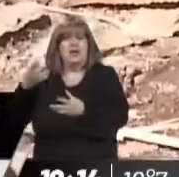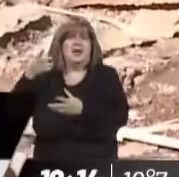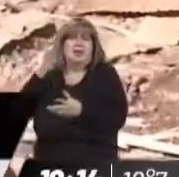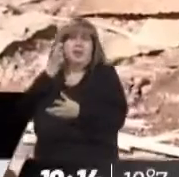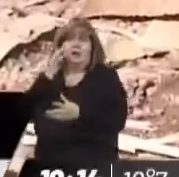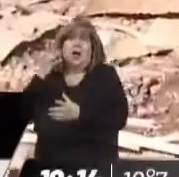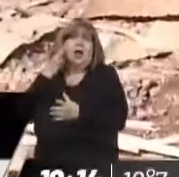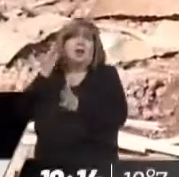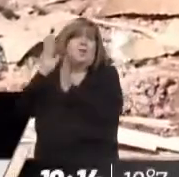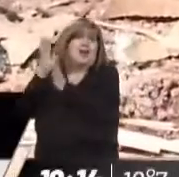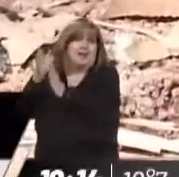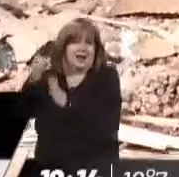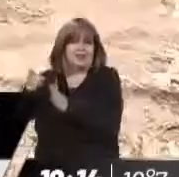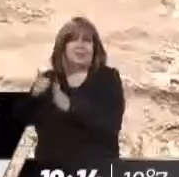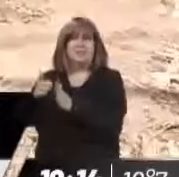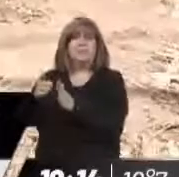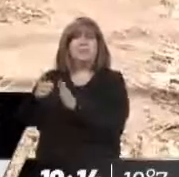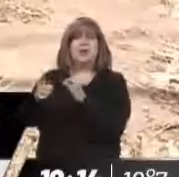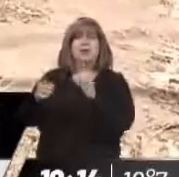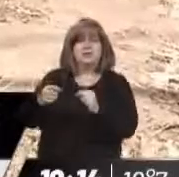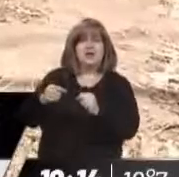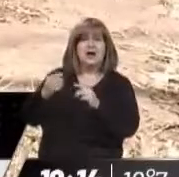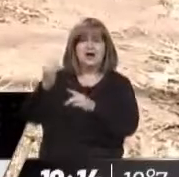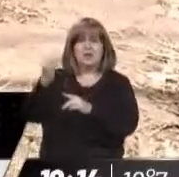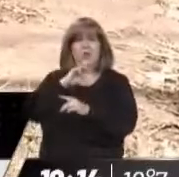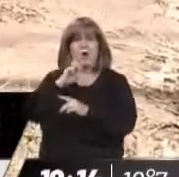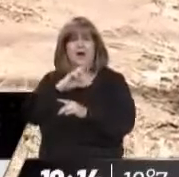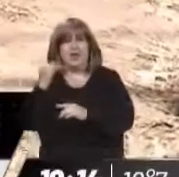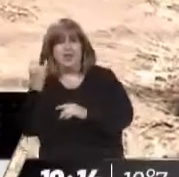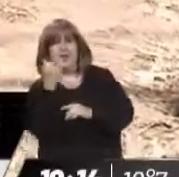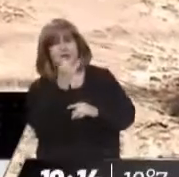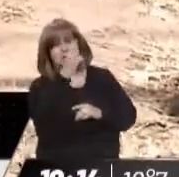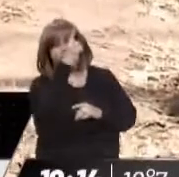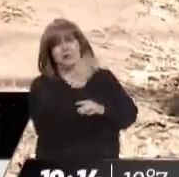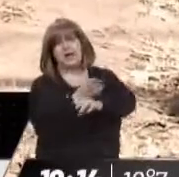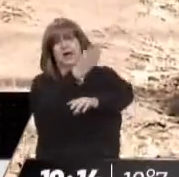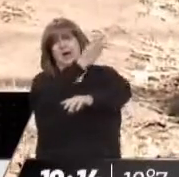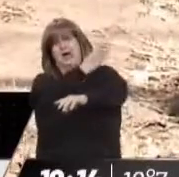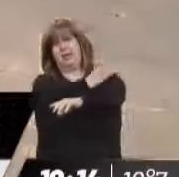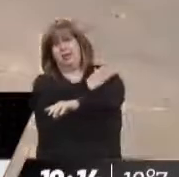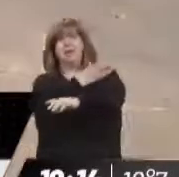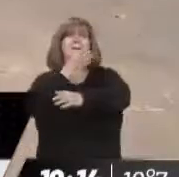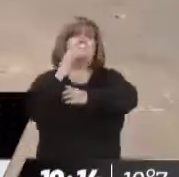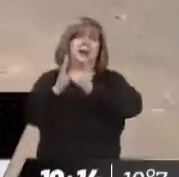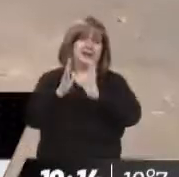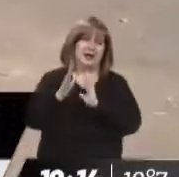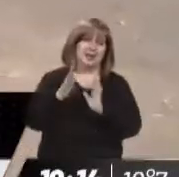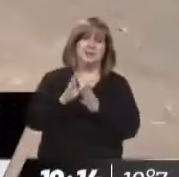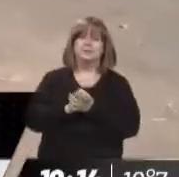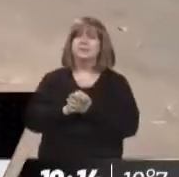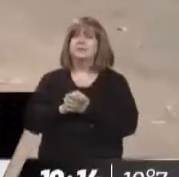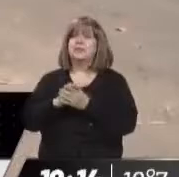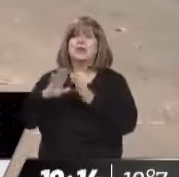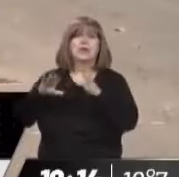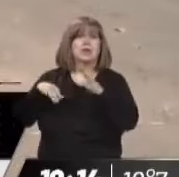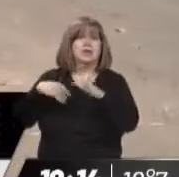maltrato hacia esa mujer. Inclusive ya tenía denuncias previas sobre estos maltratos. La reconstrucción del hecho